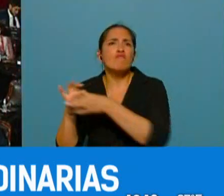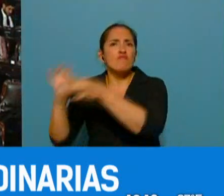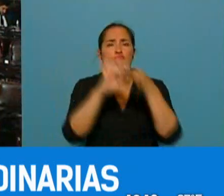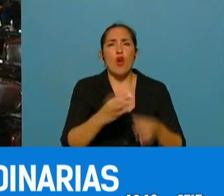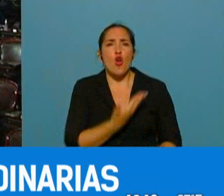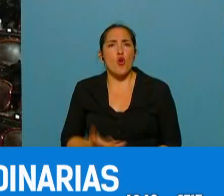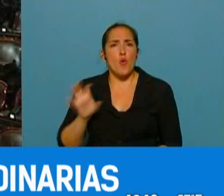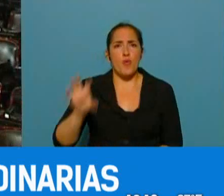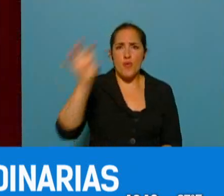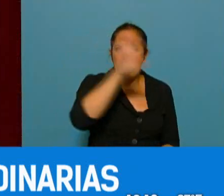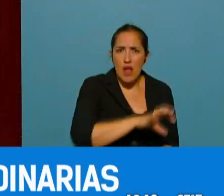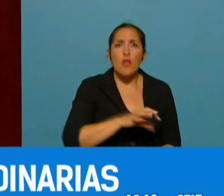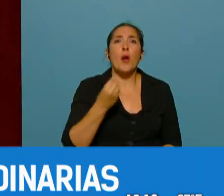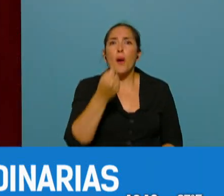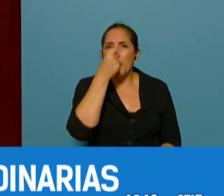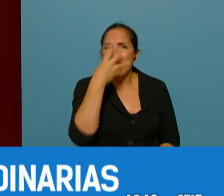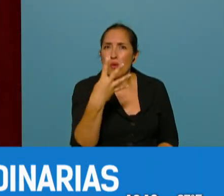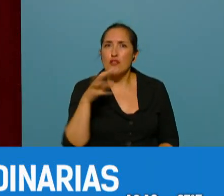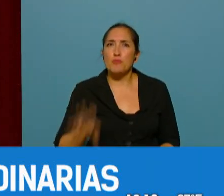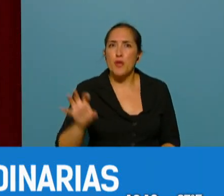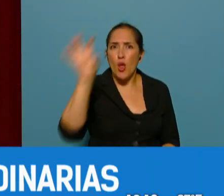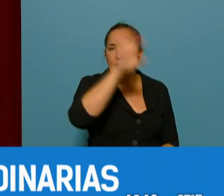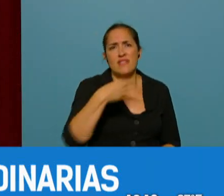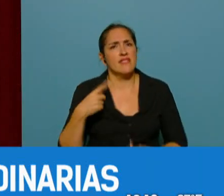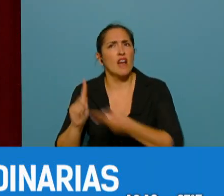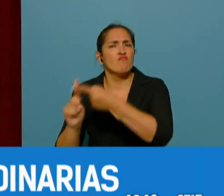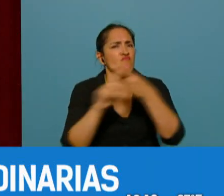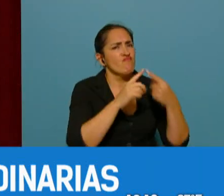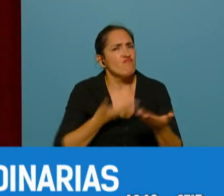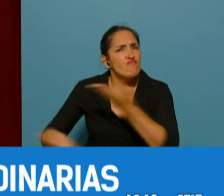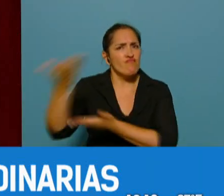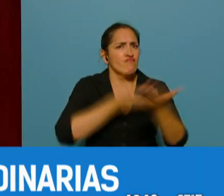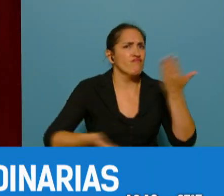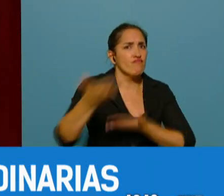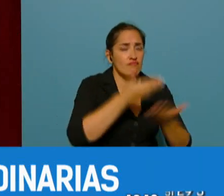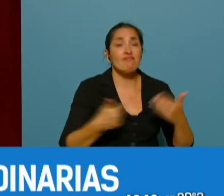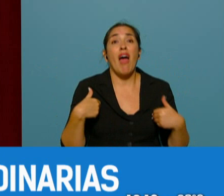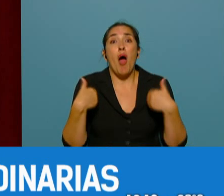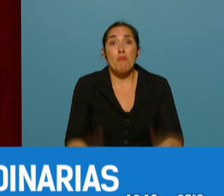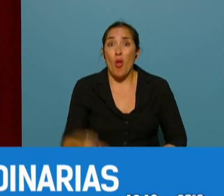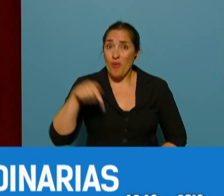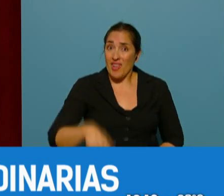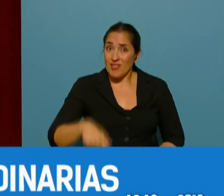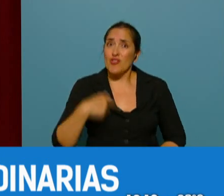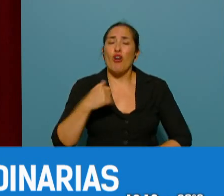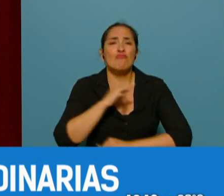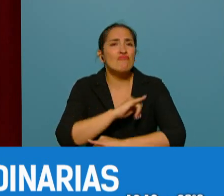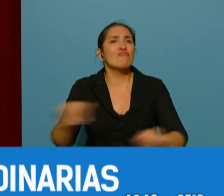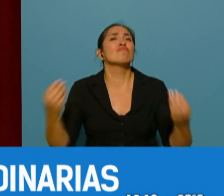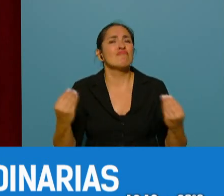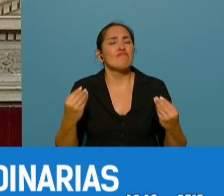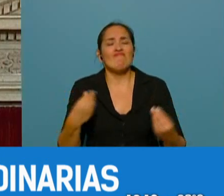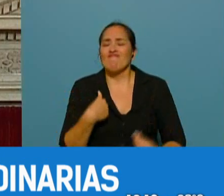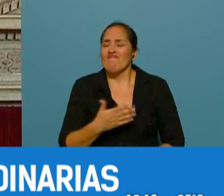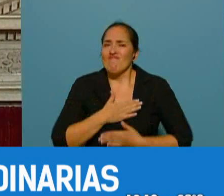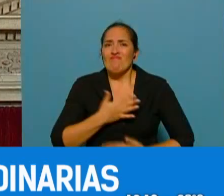gobernadoras de las 24 provincias, a quienes aprovecho esta oportunidad para brindarles mi